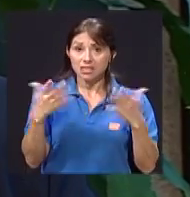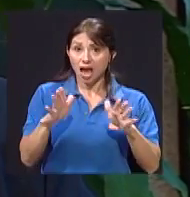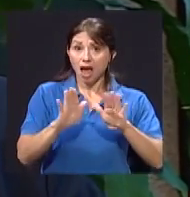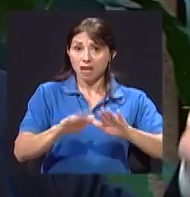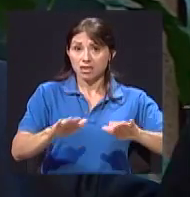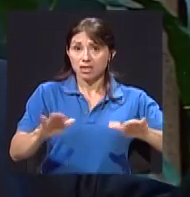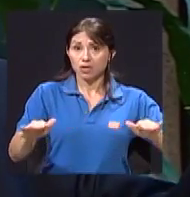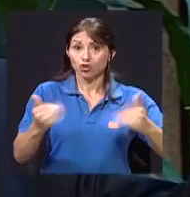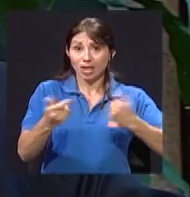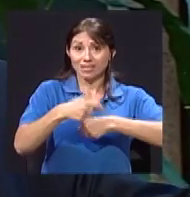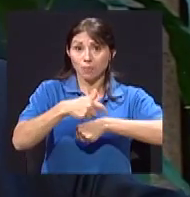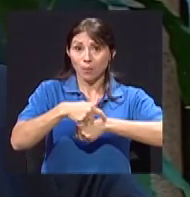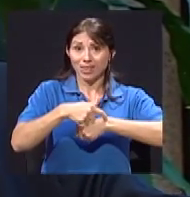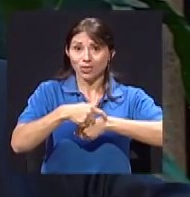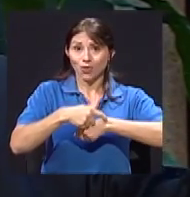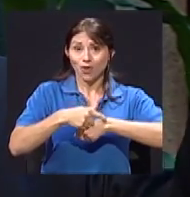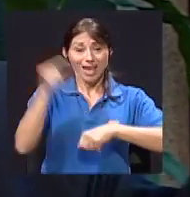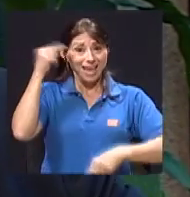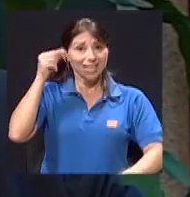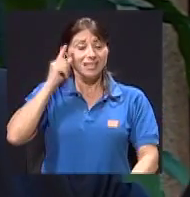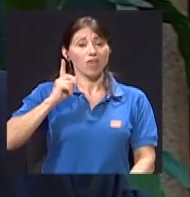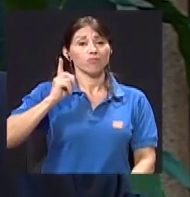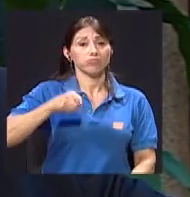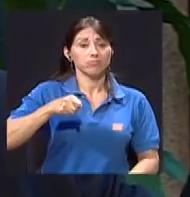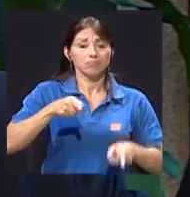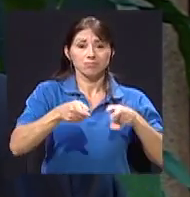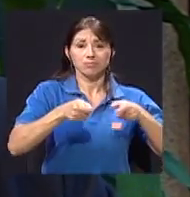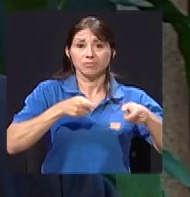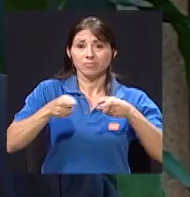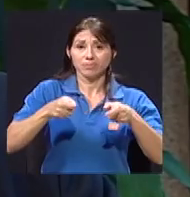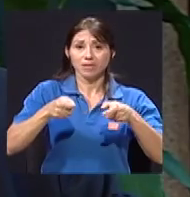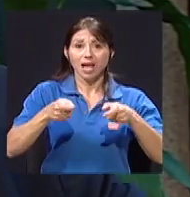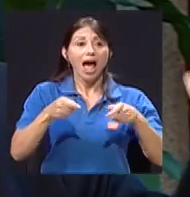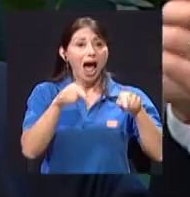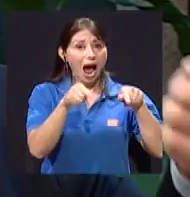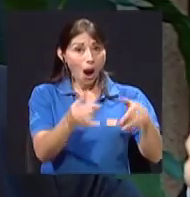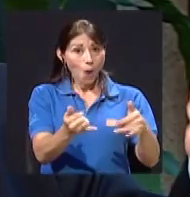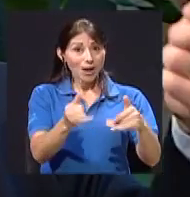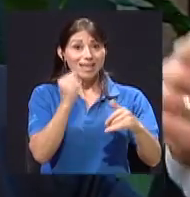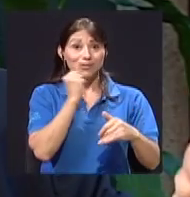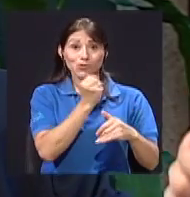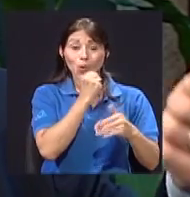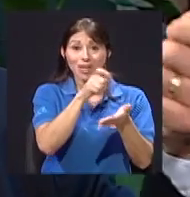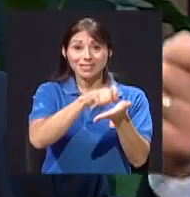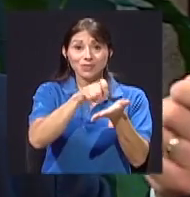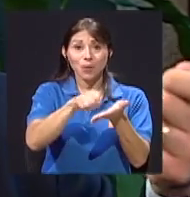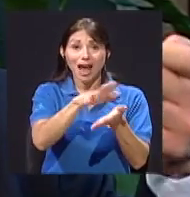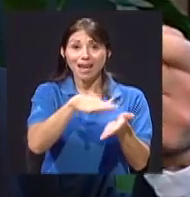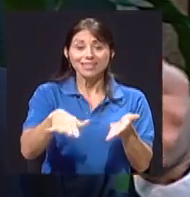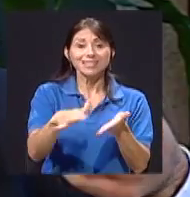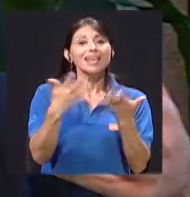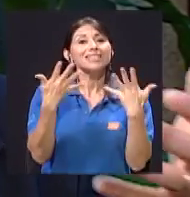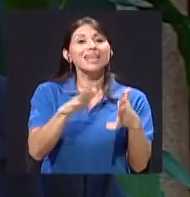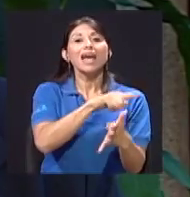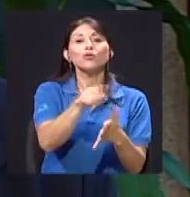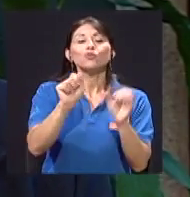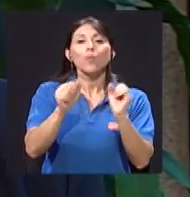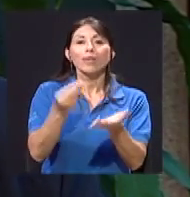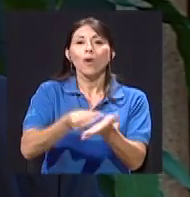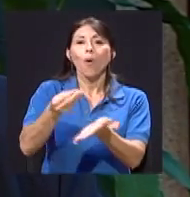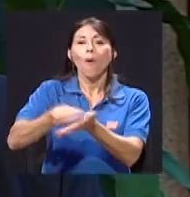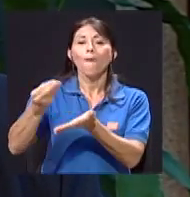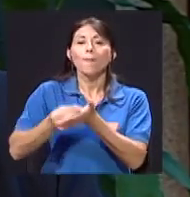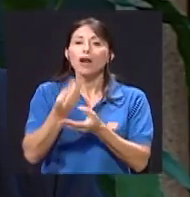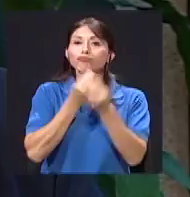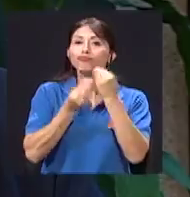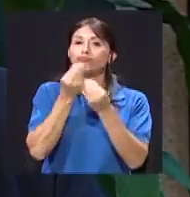Horacio. Es bueno que ya los chicos en este momento, por regulación del Estado, tienen acceso a alimentos